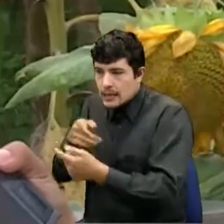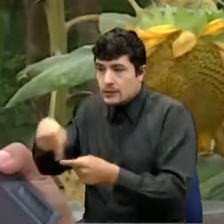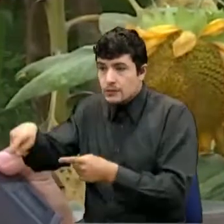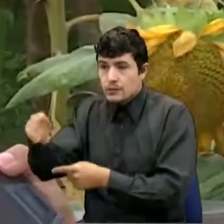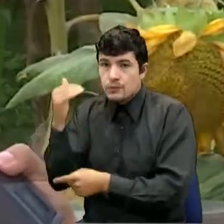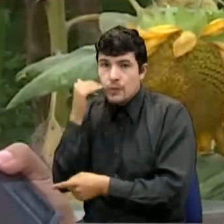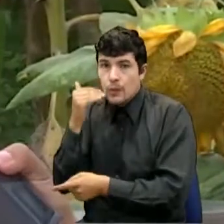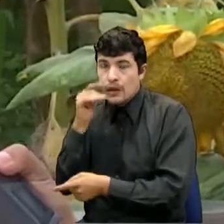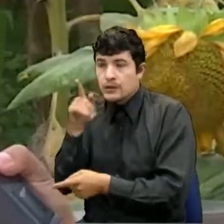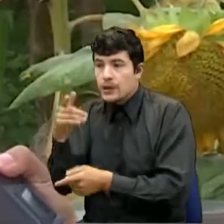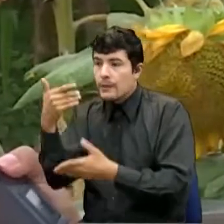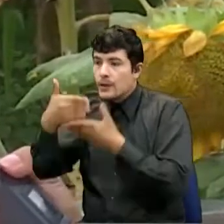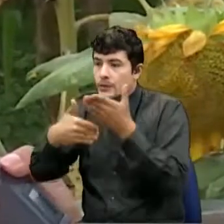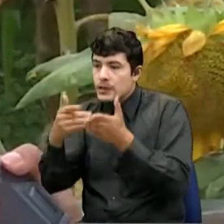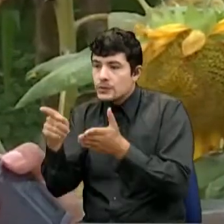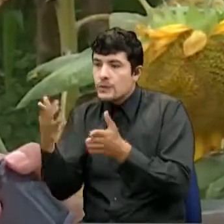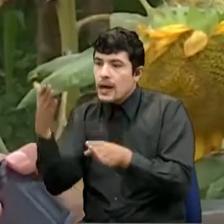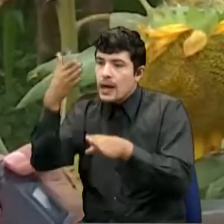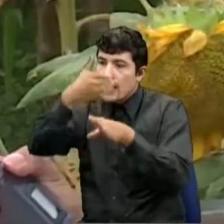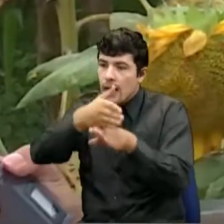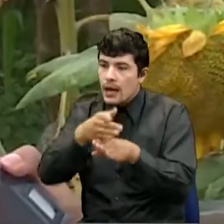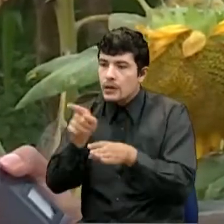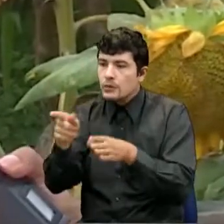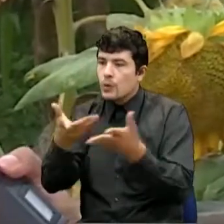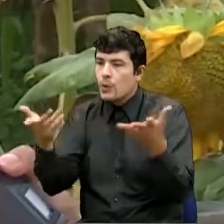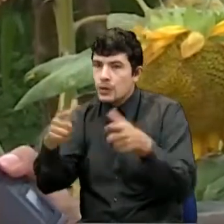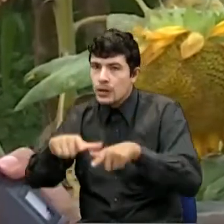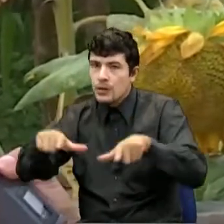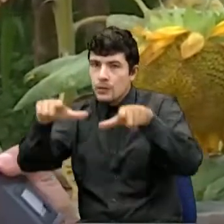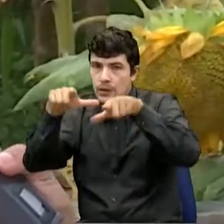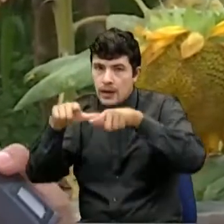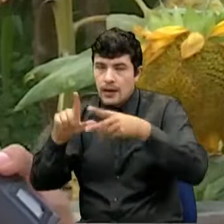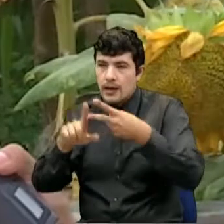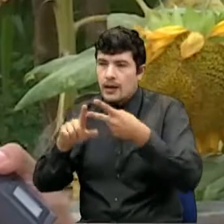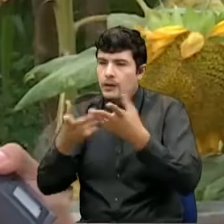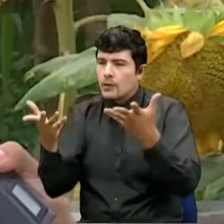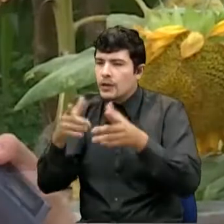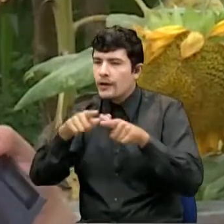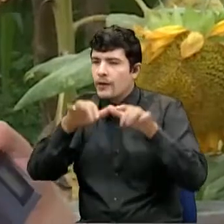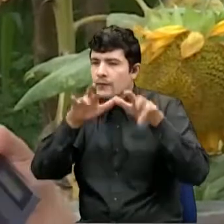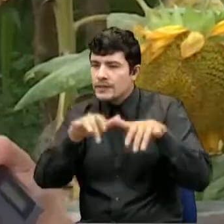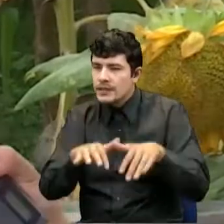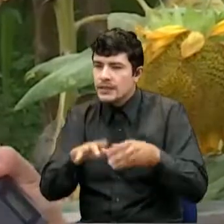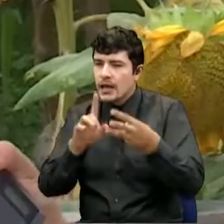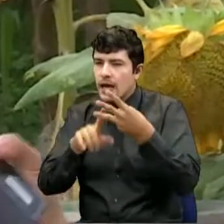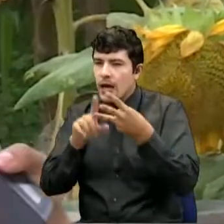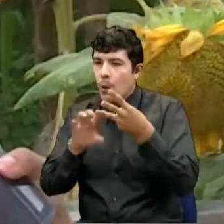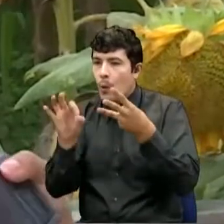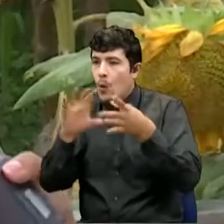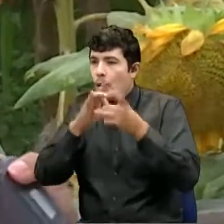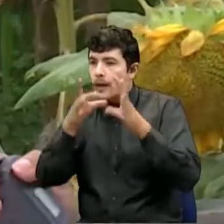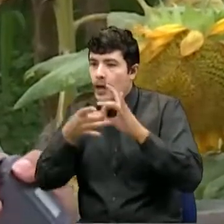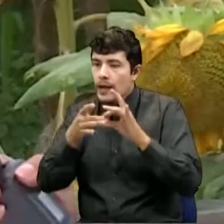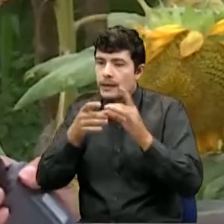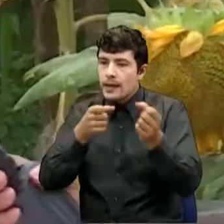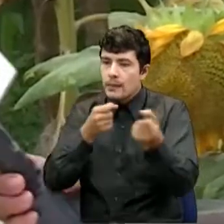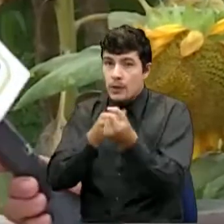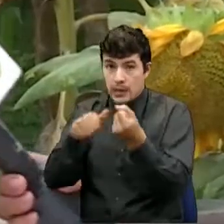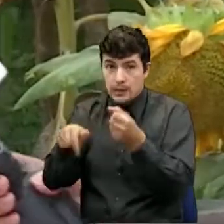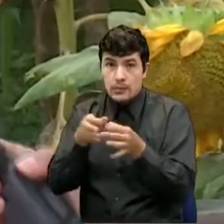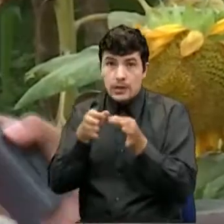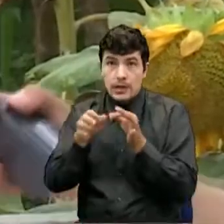pues a dónde pueden acudir en qué parte de municipios si hay red de apoyo